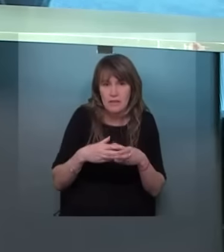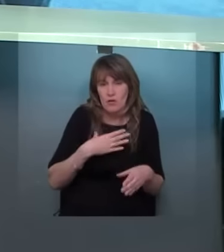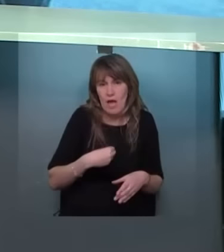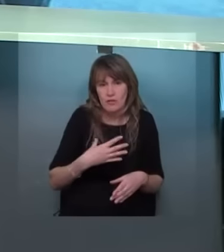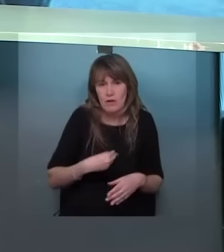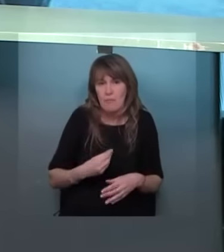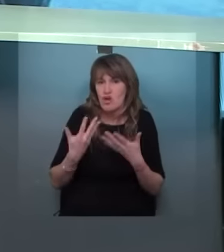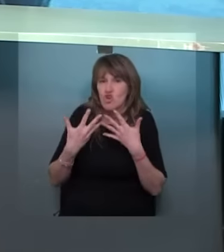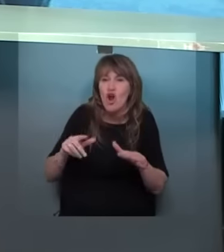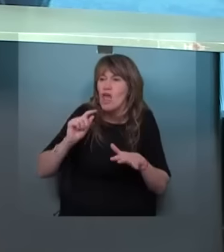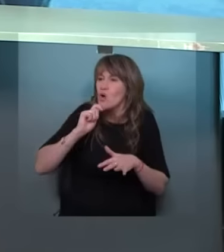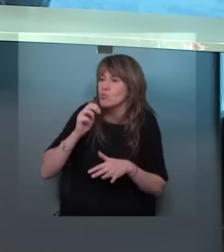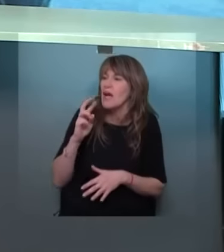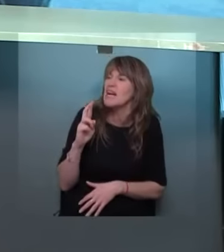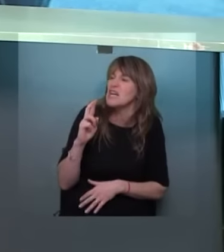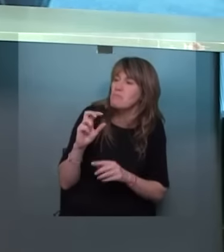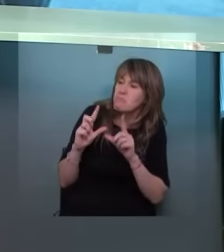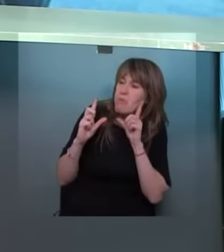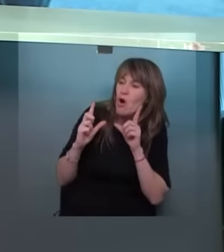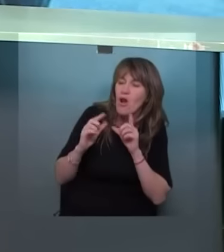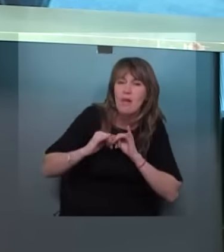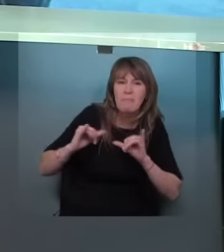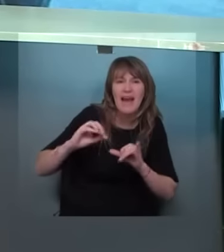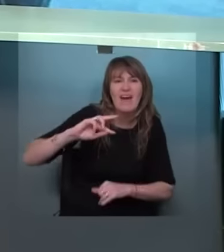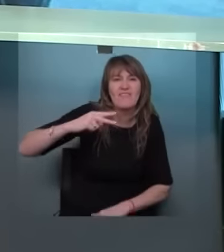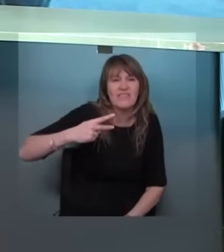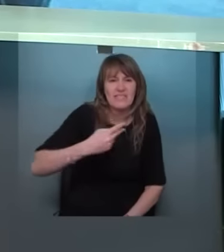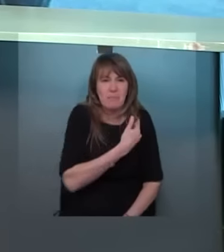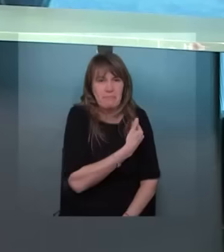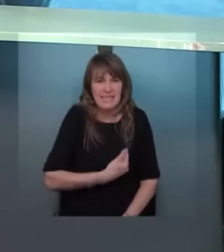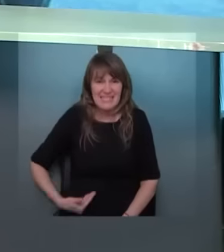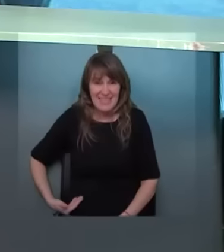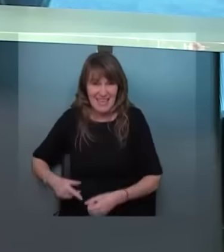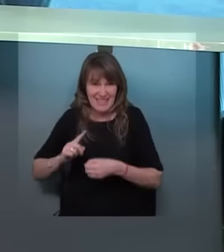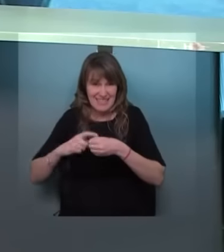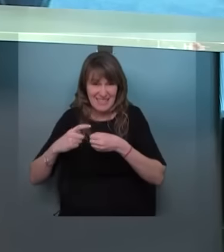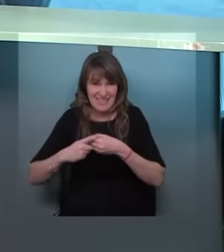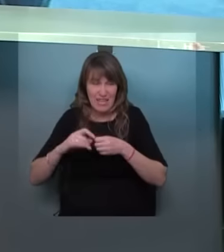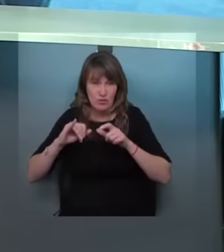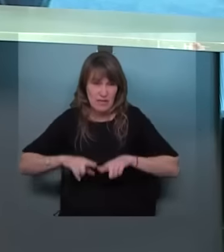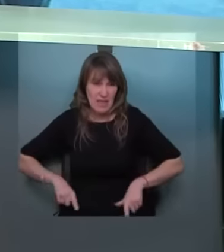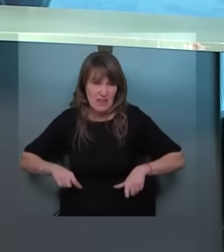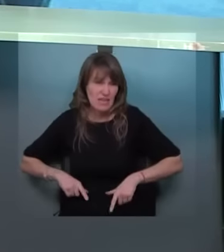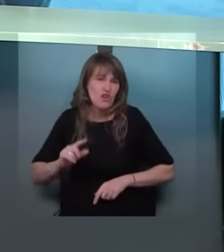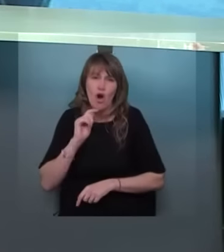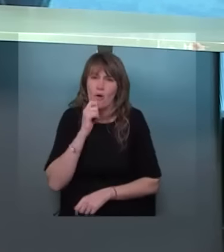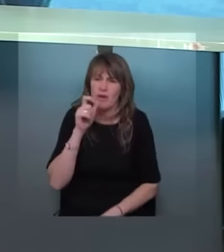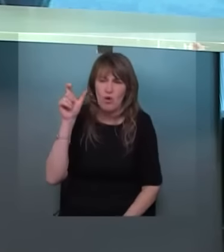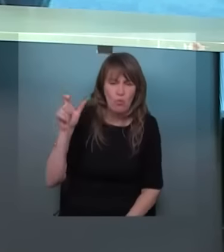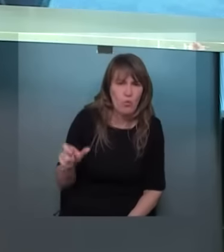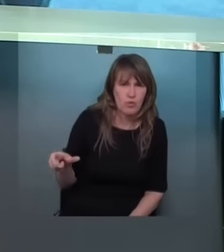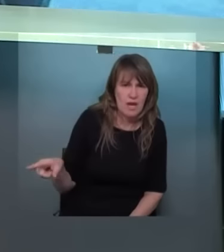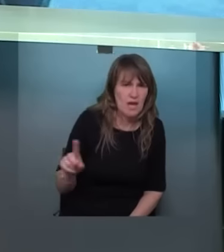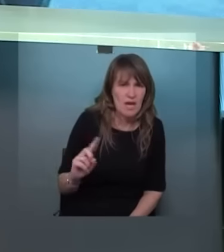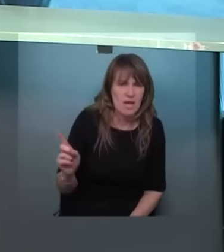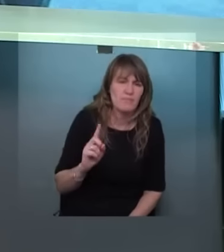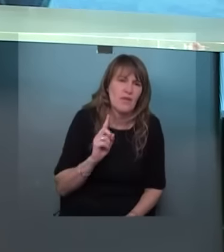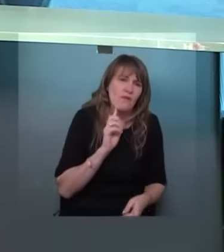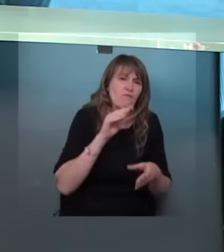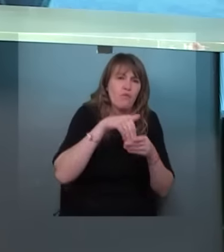ripol como candidata a la vicepresidencia sí a través de la red social x dio a entender que votará a otro